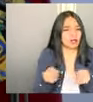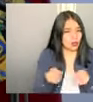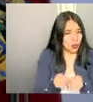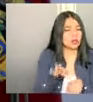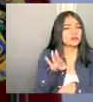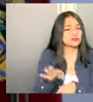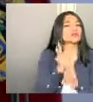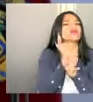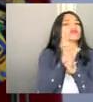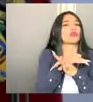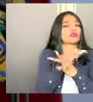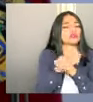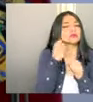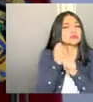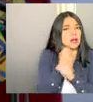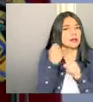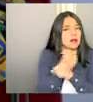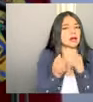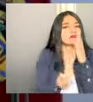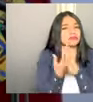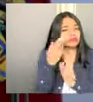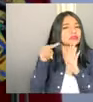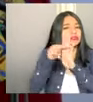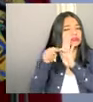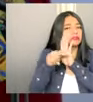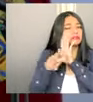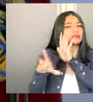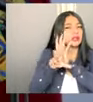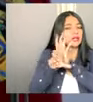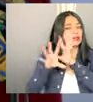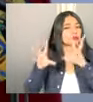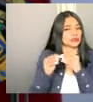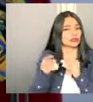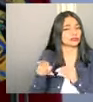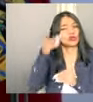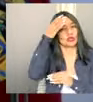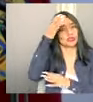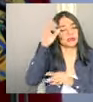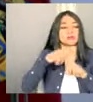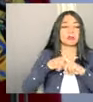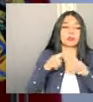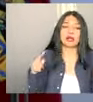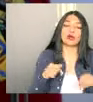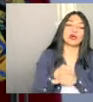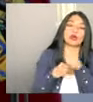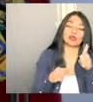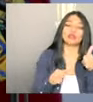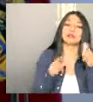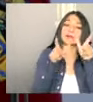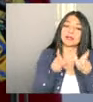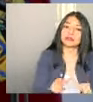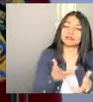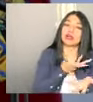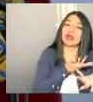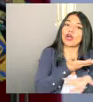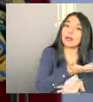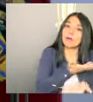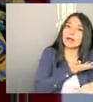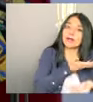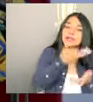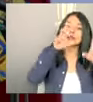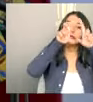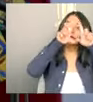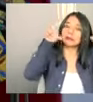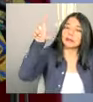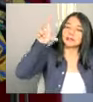sus funciones para legislar y fiscalizar. Segundo elemento de concepto. Si alguien ya empieza a compartir direcciones estratégicas,